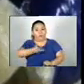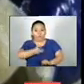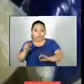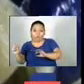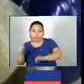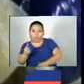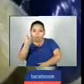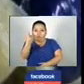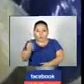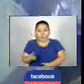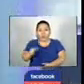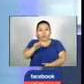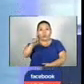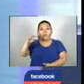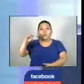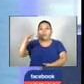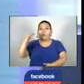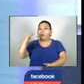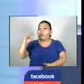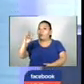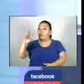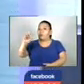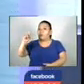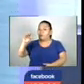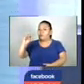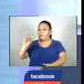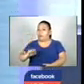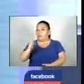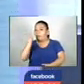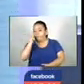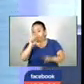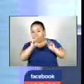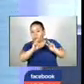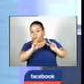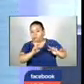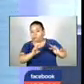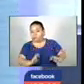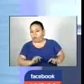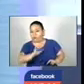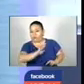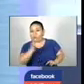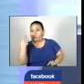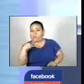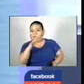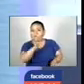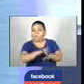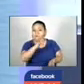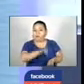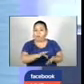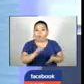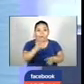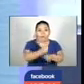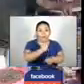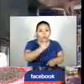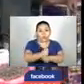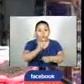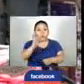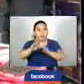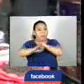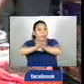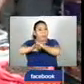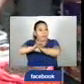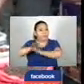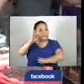del delegado oculto. Creo que esto es bien importante para poder investigar una serie de prácticas de cobros indebidos, de publicidad engañosa.